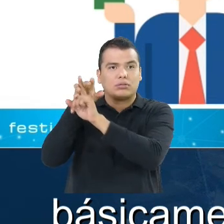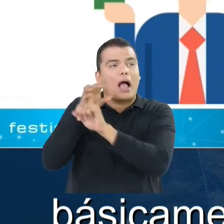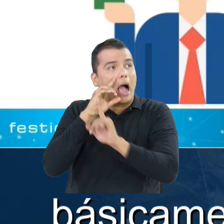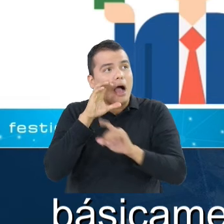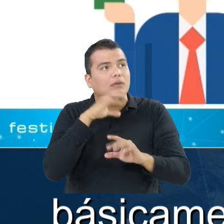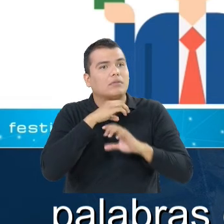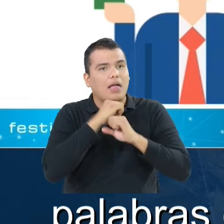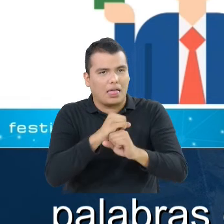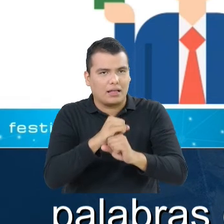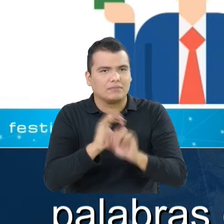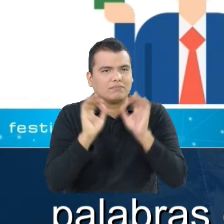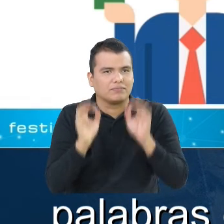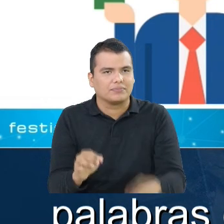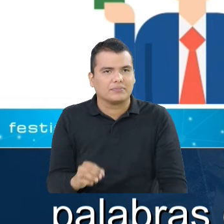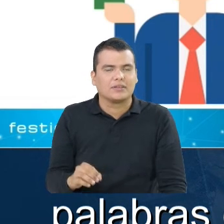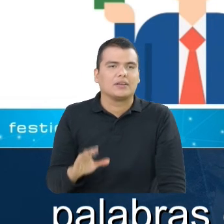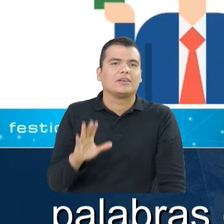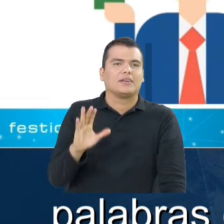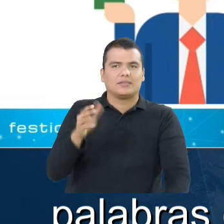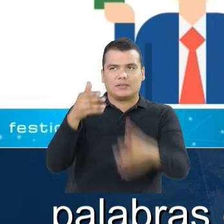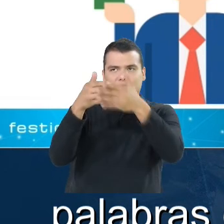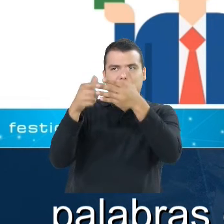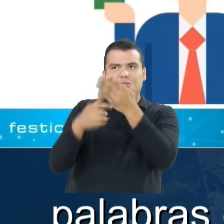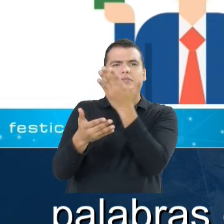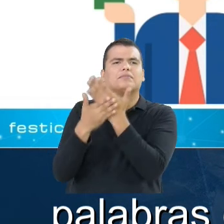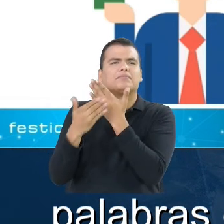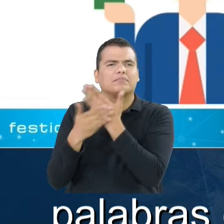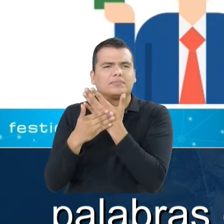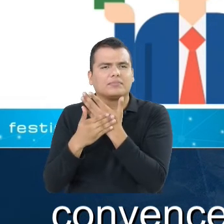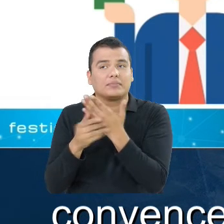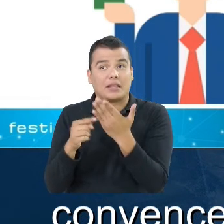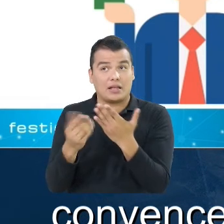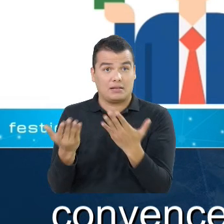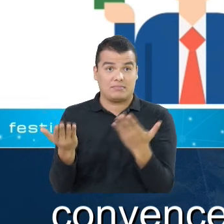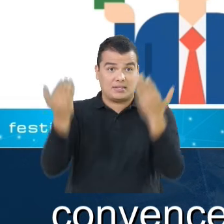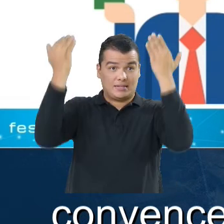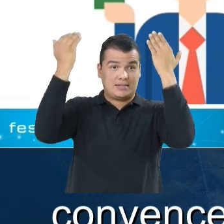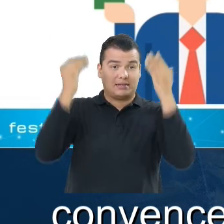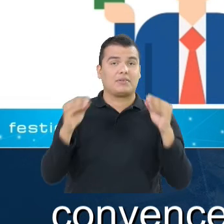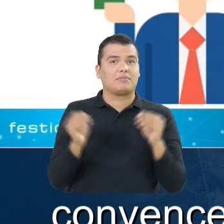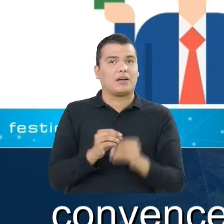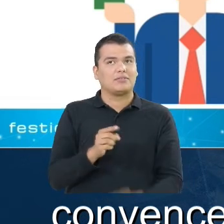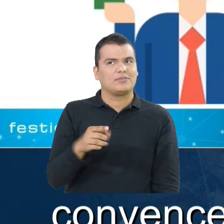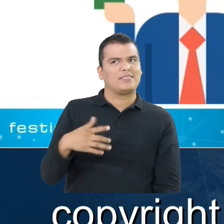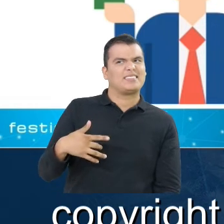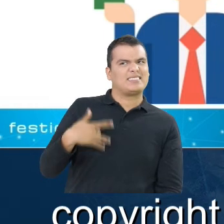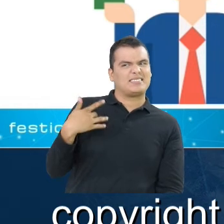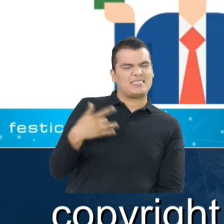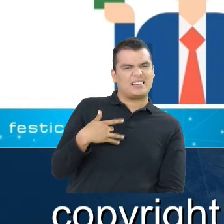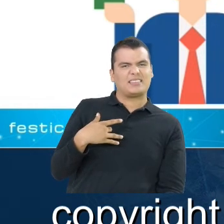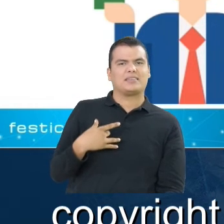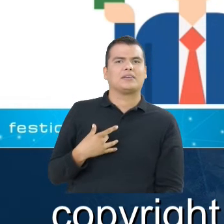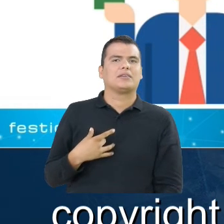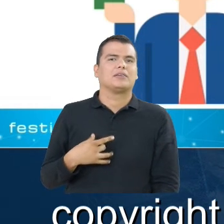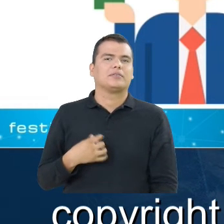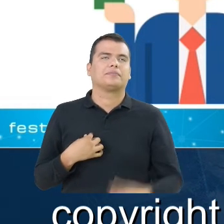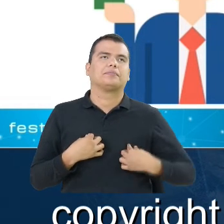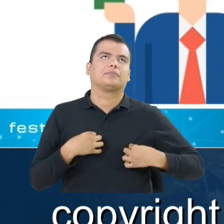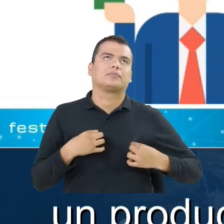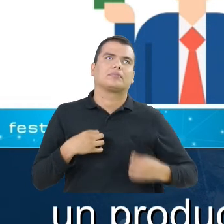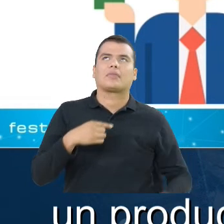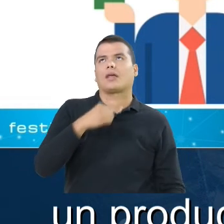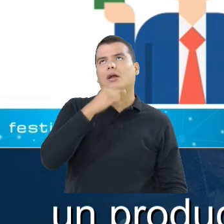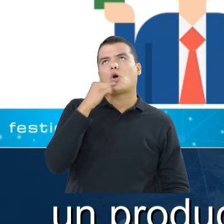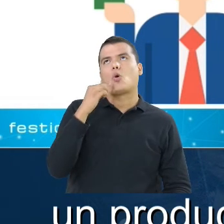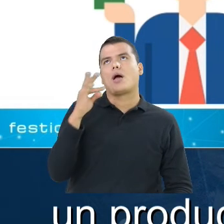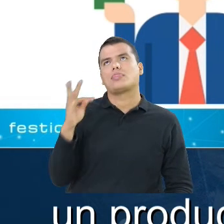un producto. El copywriting te muestra los beneficios de un producto, pero te los muestra desde un punto de vista emocional. No te dice camisa roja